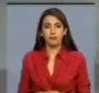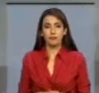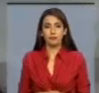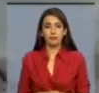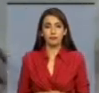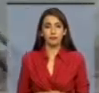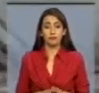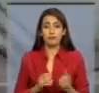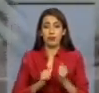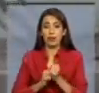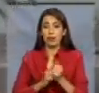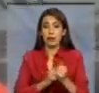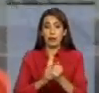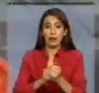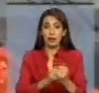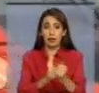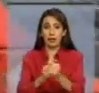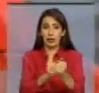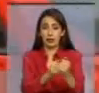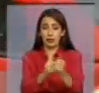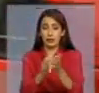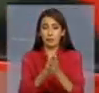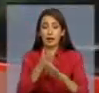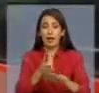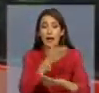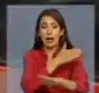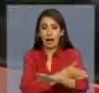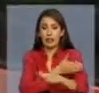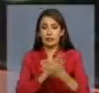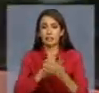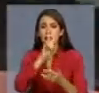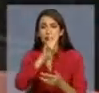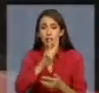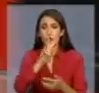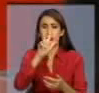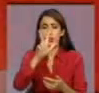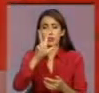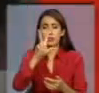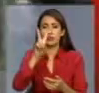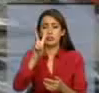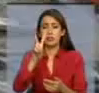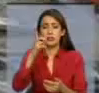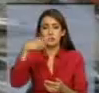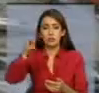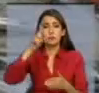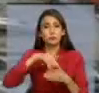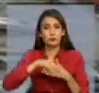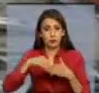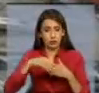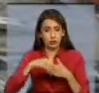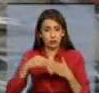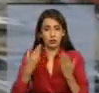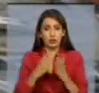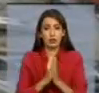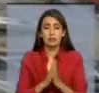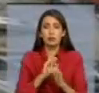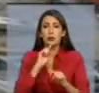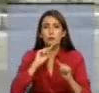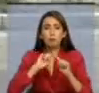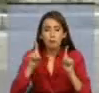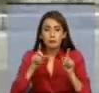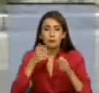El tranvía de Cuenca tenía un presupuesto inicial a 2013 de $232 millones. Con los problemas legales y constructivos,